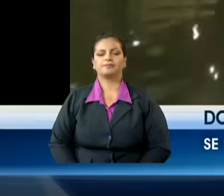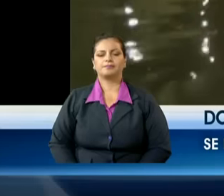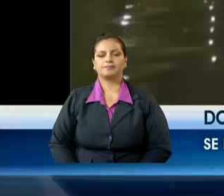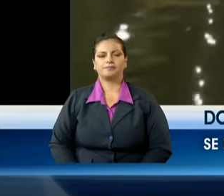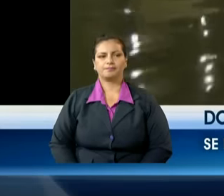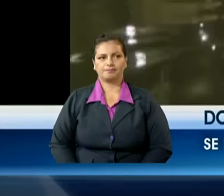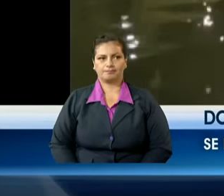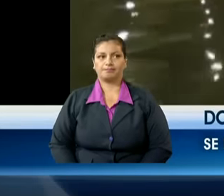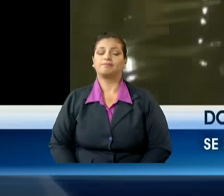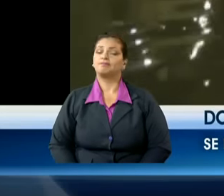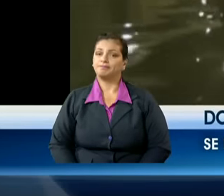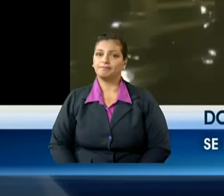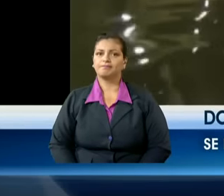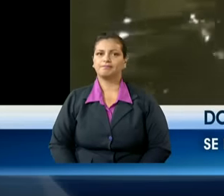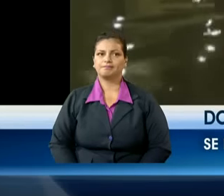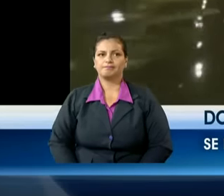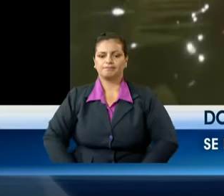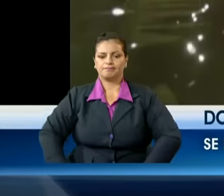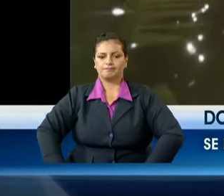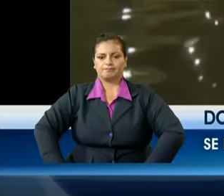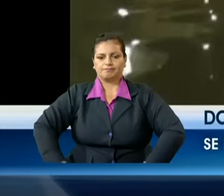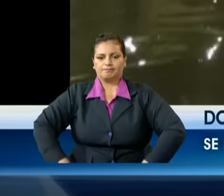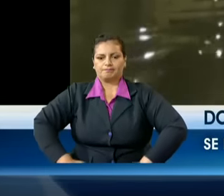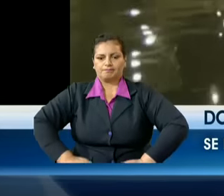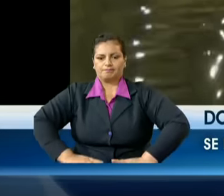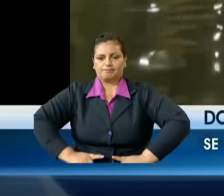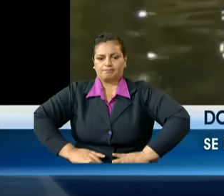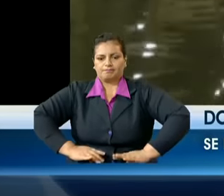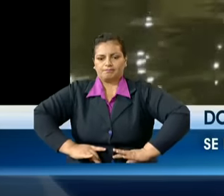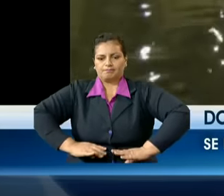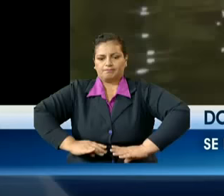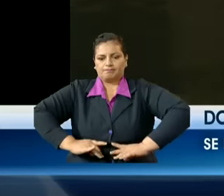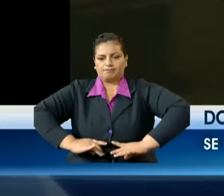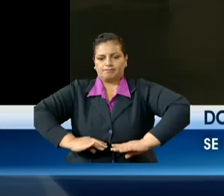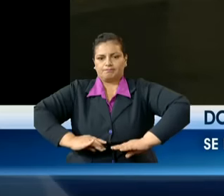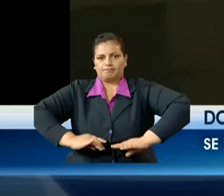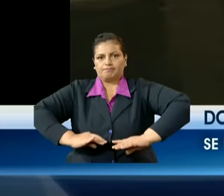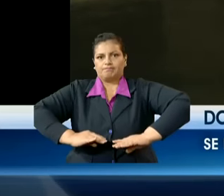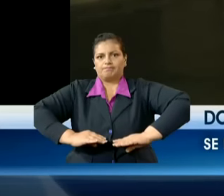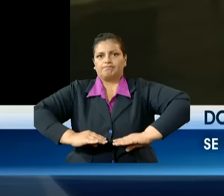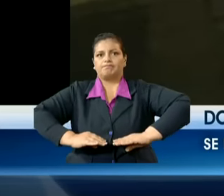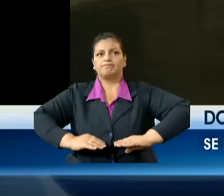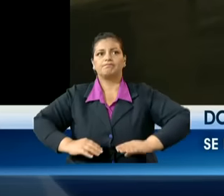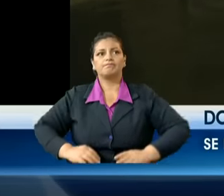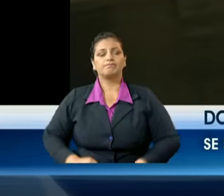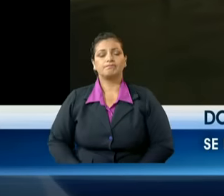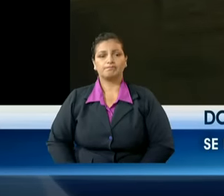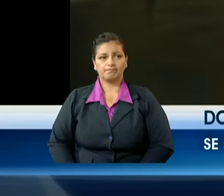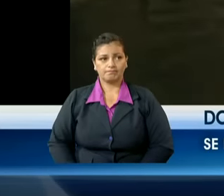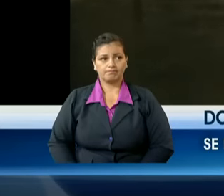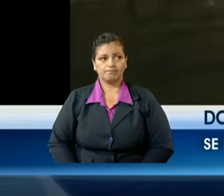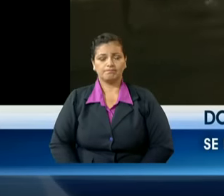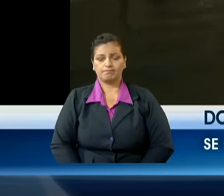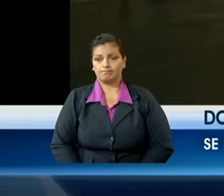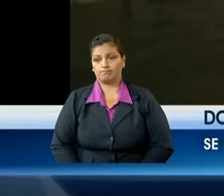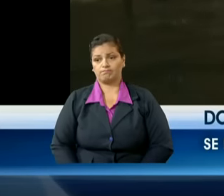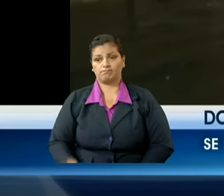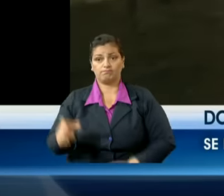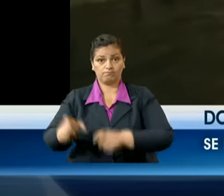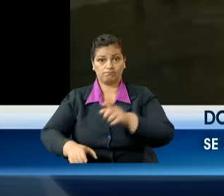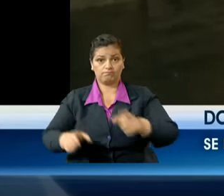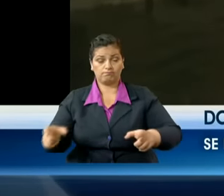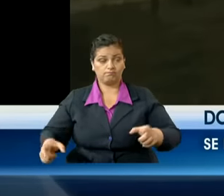En estos sectores, el agua estaba hasta la cintura en unas calles y a la rodilla en otras. Los afectados culpan de su situación,